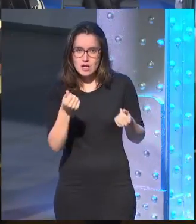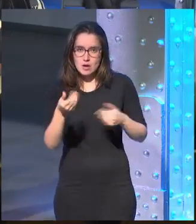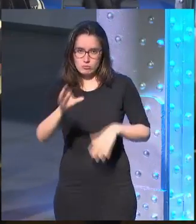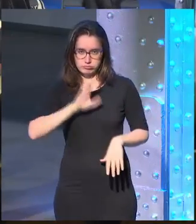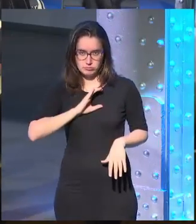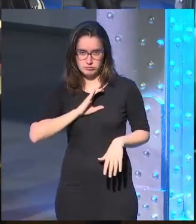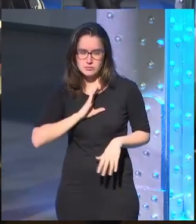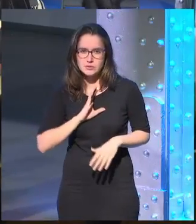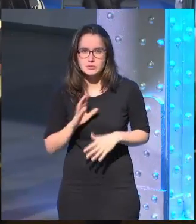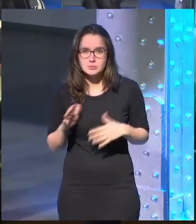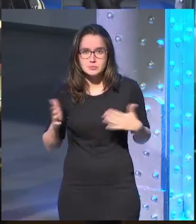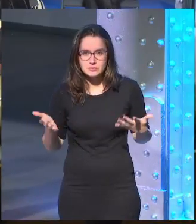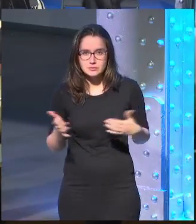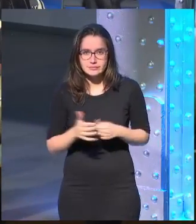llegó.